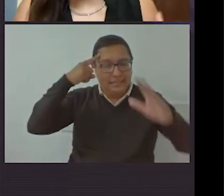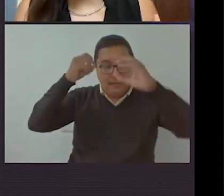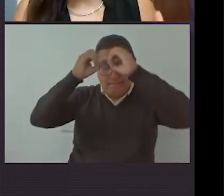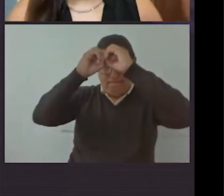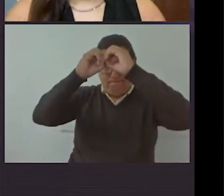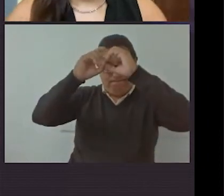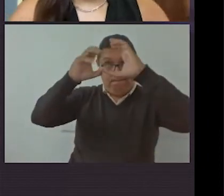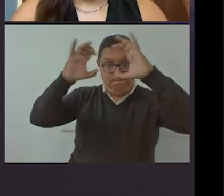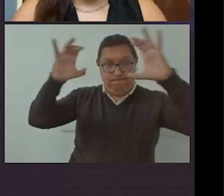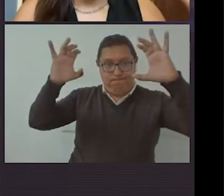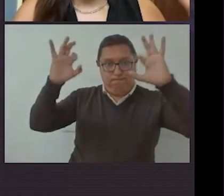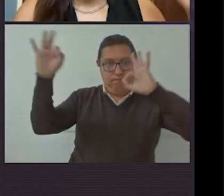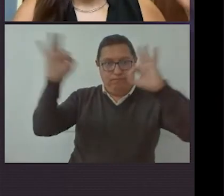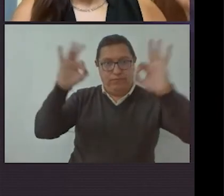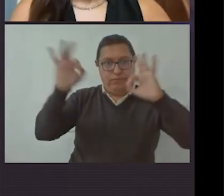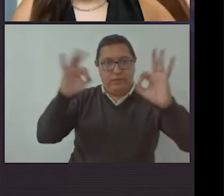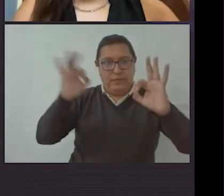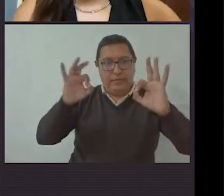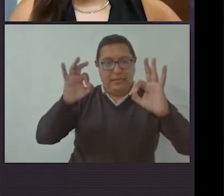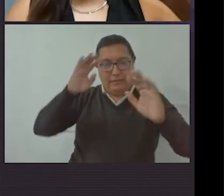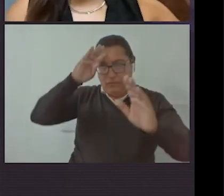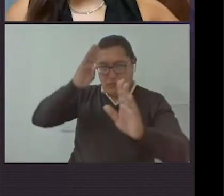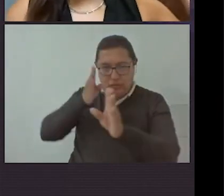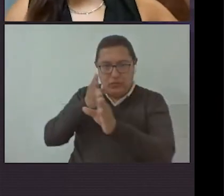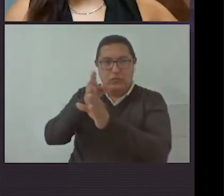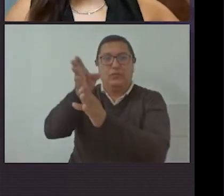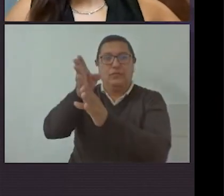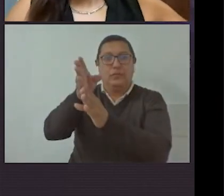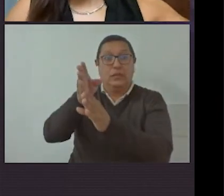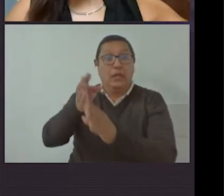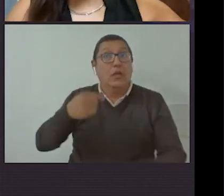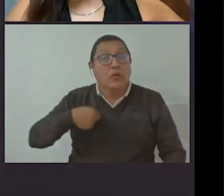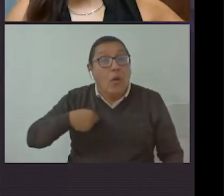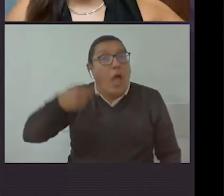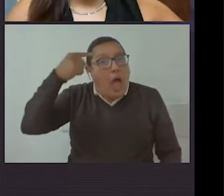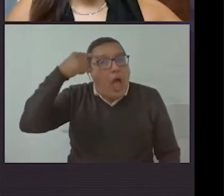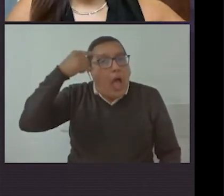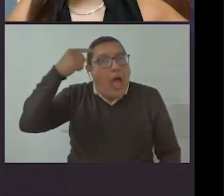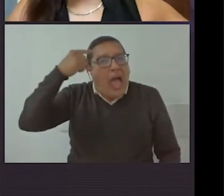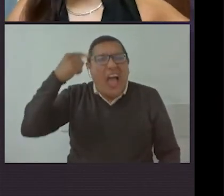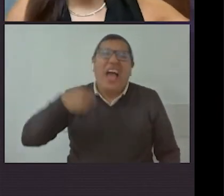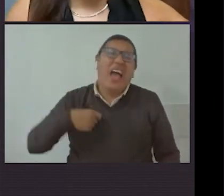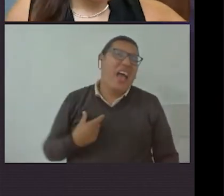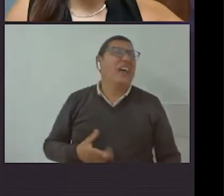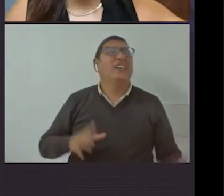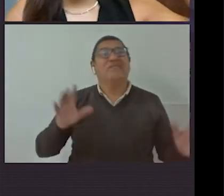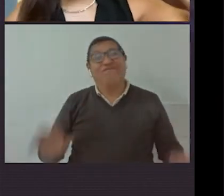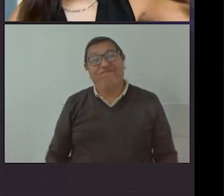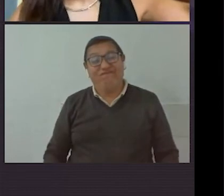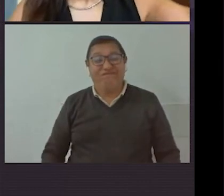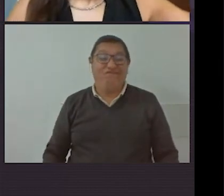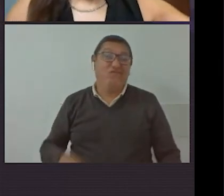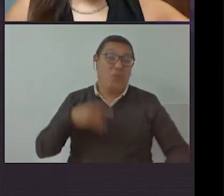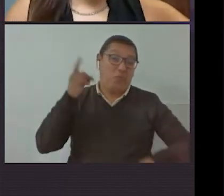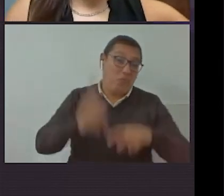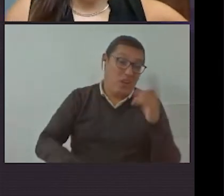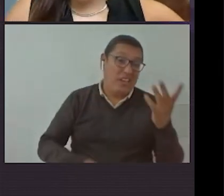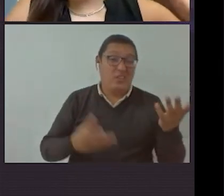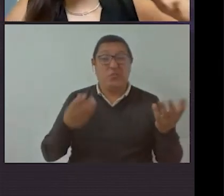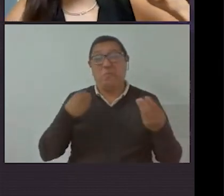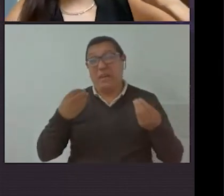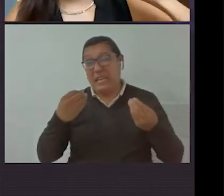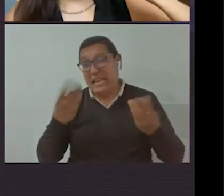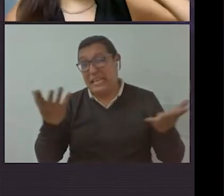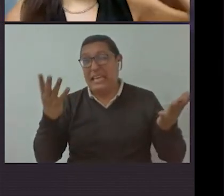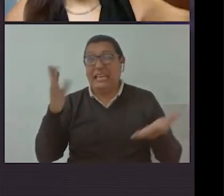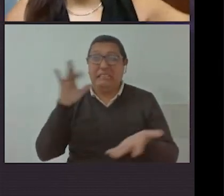esa acción esté alineada. Porque si yo estoy pensando que no lo voy a lograr, que de nada sirve que yo esté aquí, que